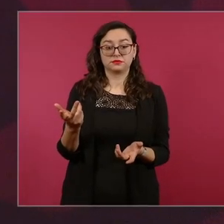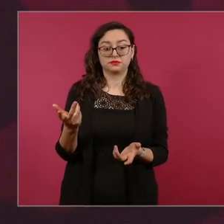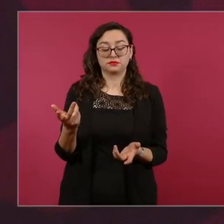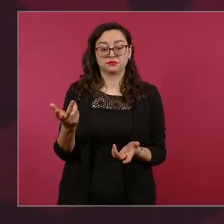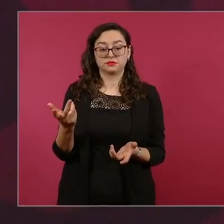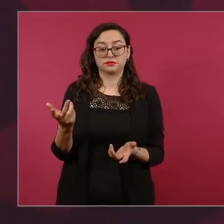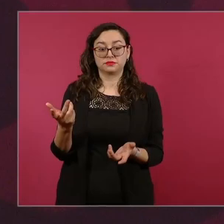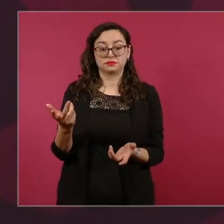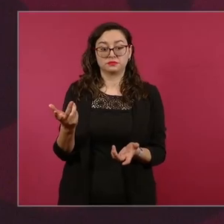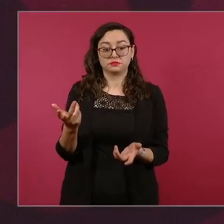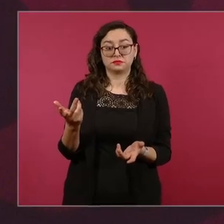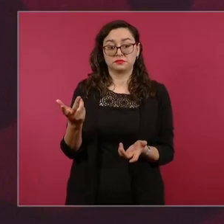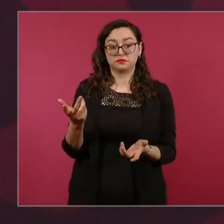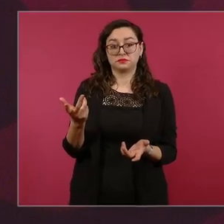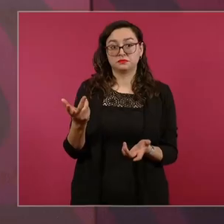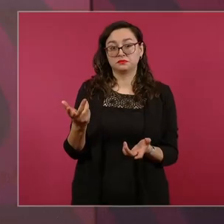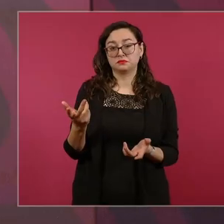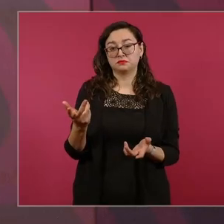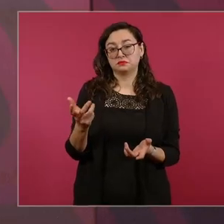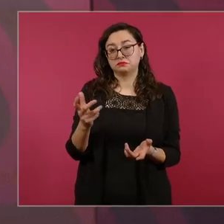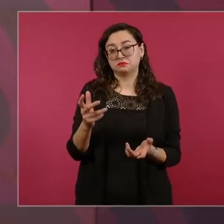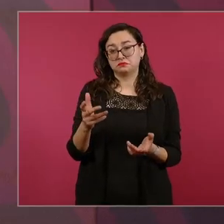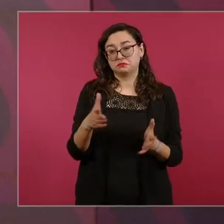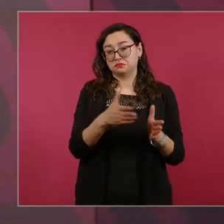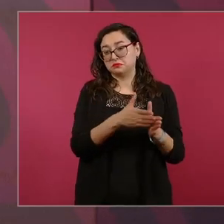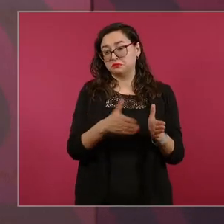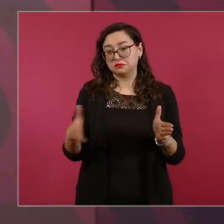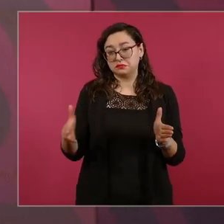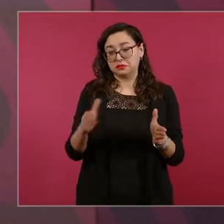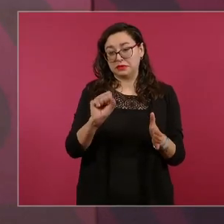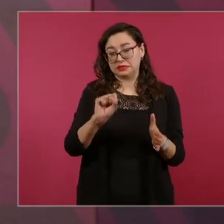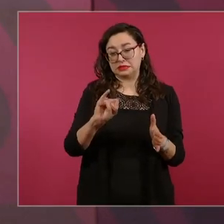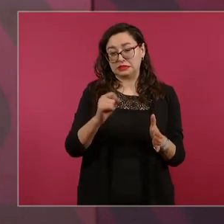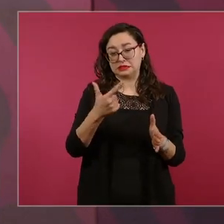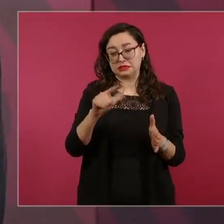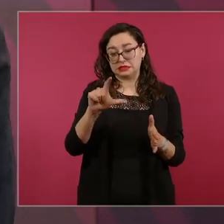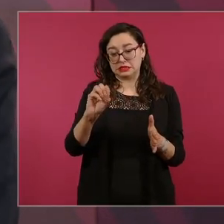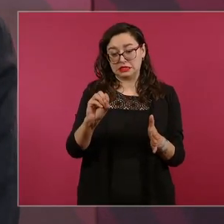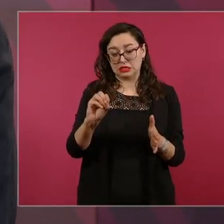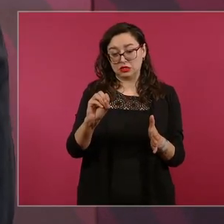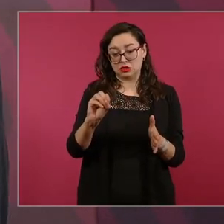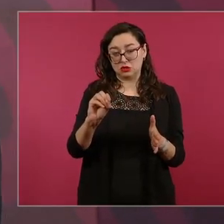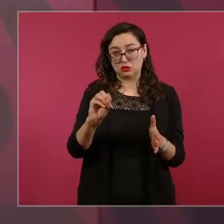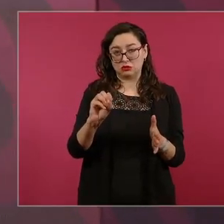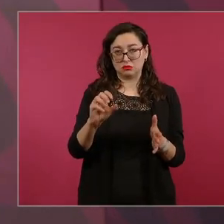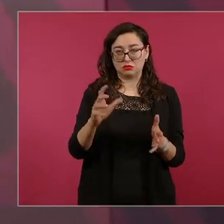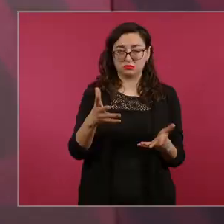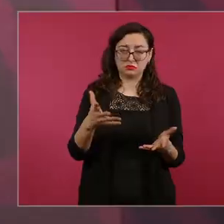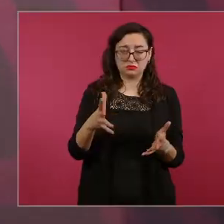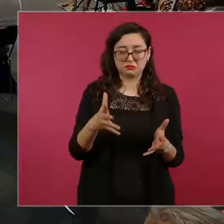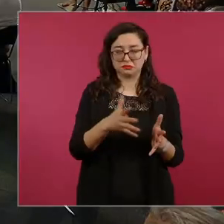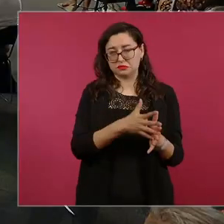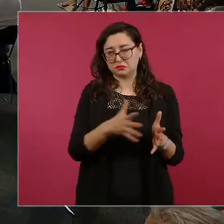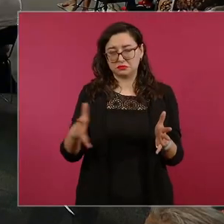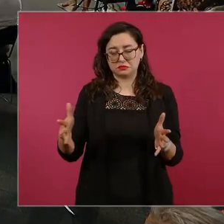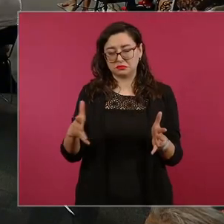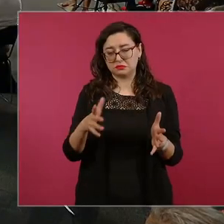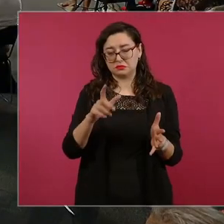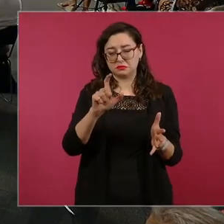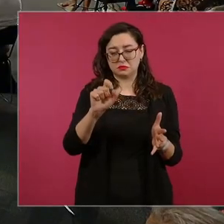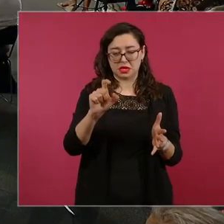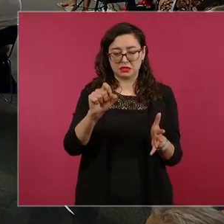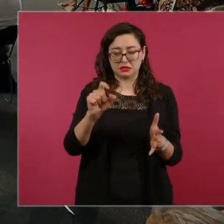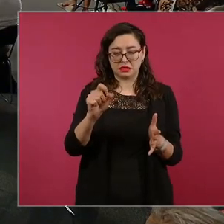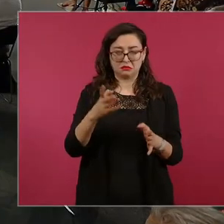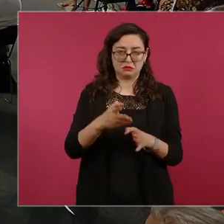la mayor parte del siglo XX, perdón, de los años XX, del siglo